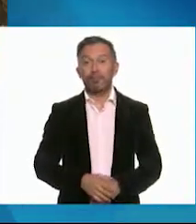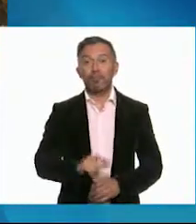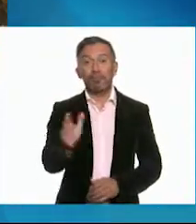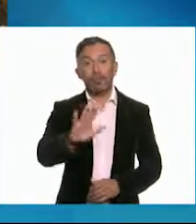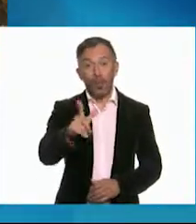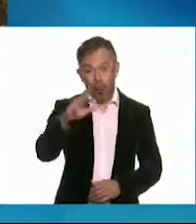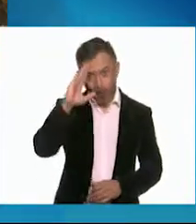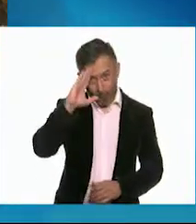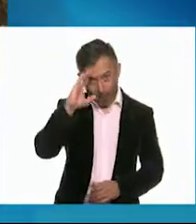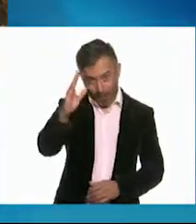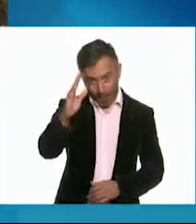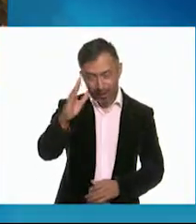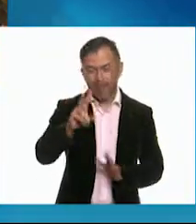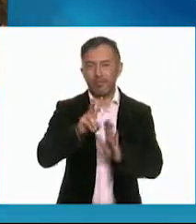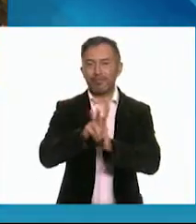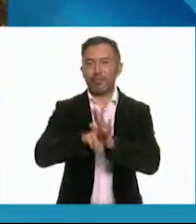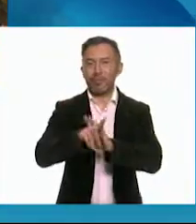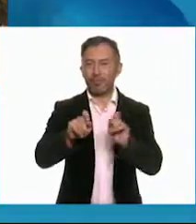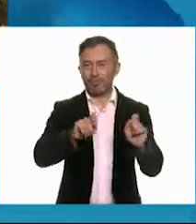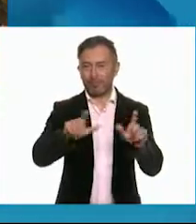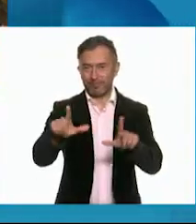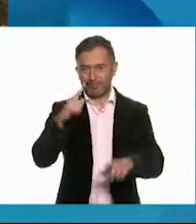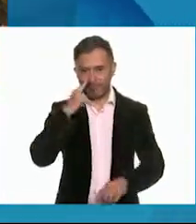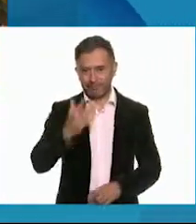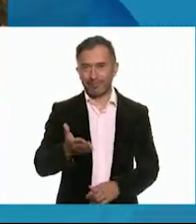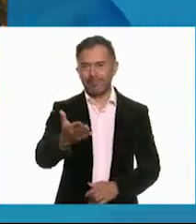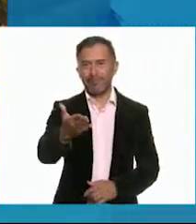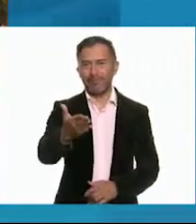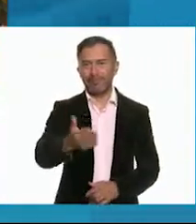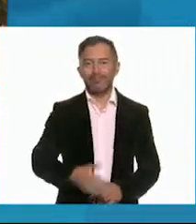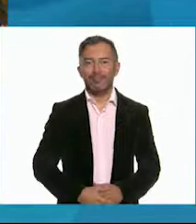¡Hola! ¡Vamos a ver el siguiente video!